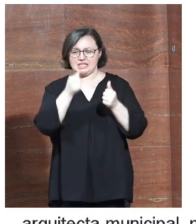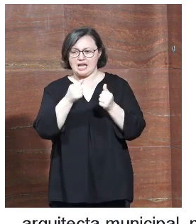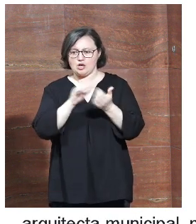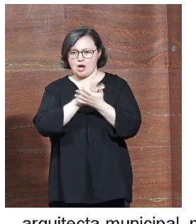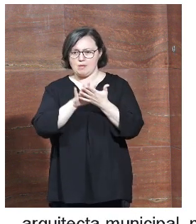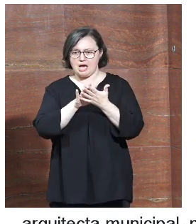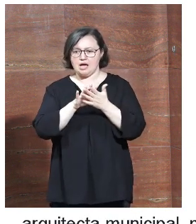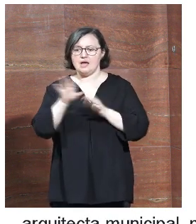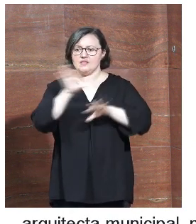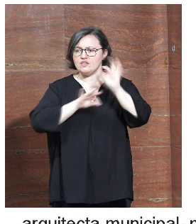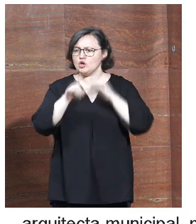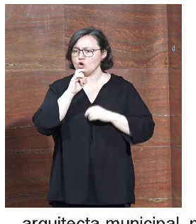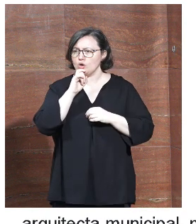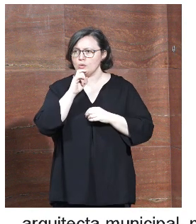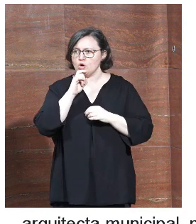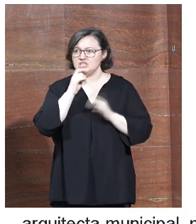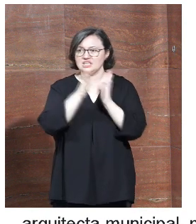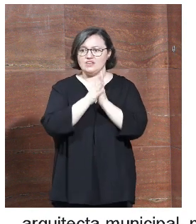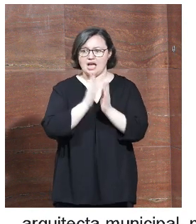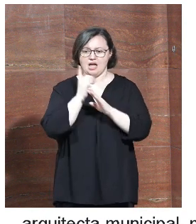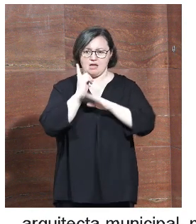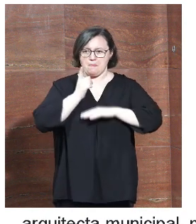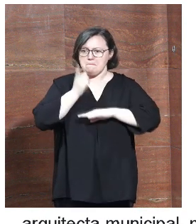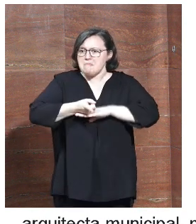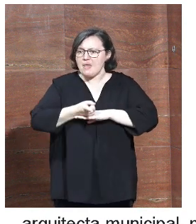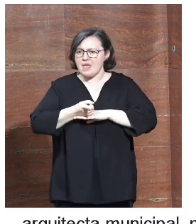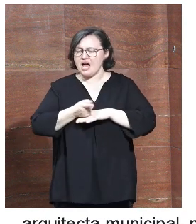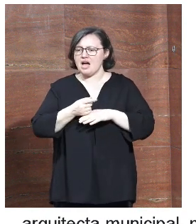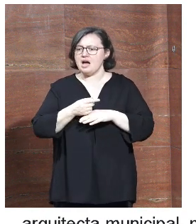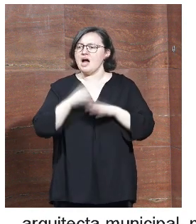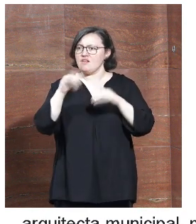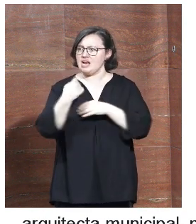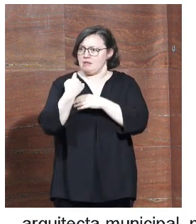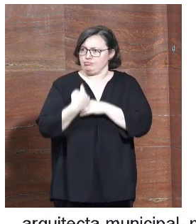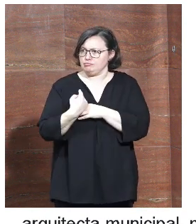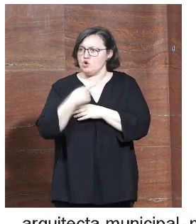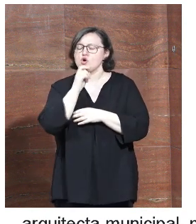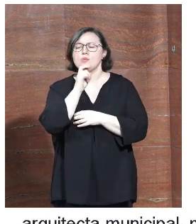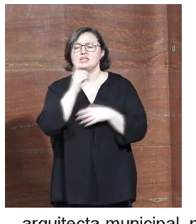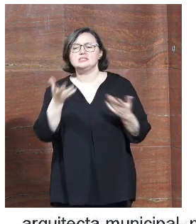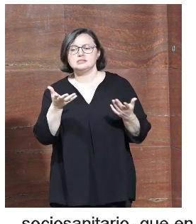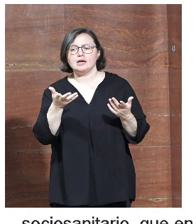decide cómo van a ser los entornos y por lo tanto determinantes sociales de la salud, determina